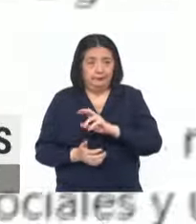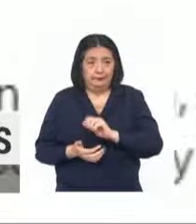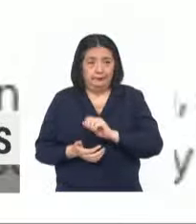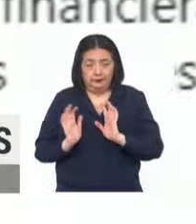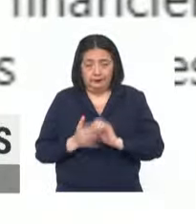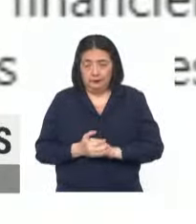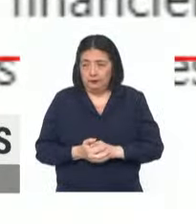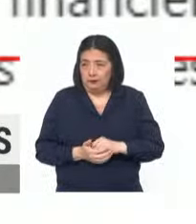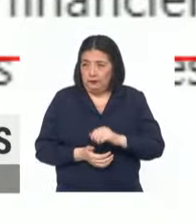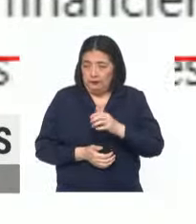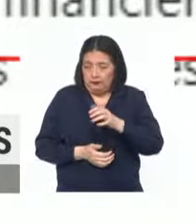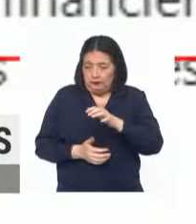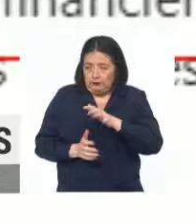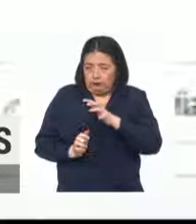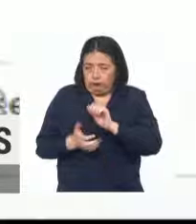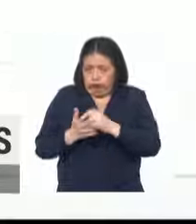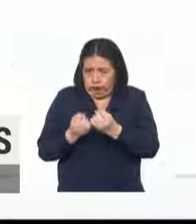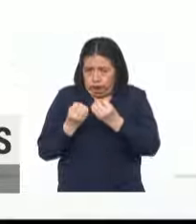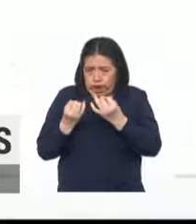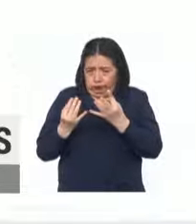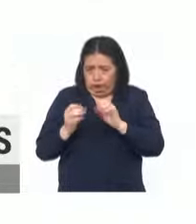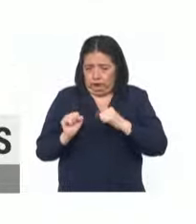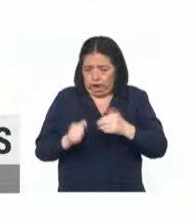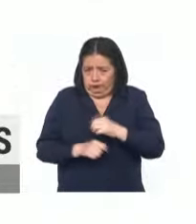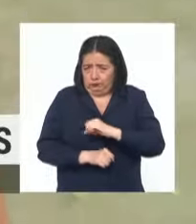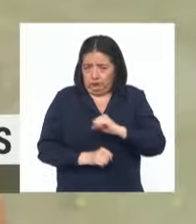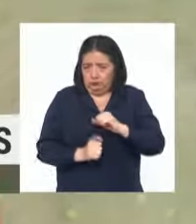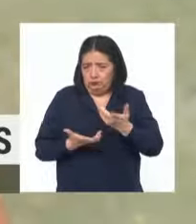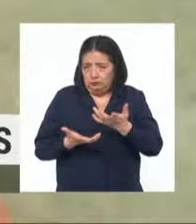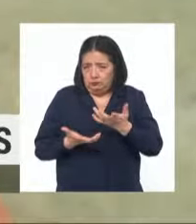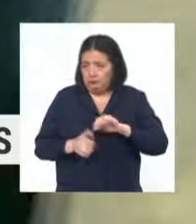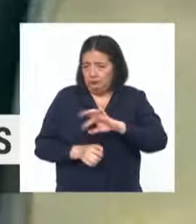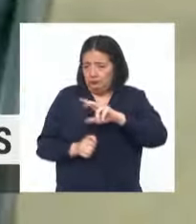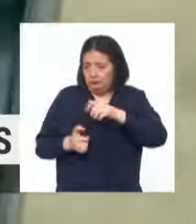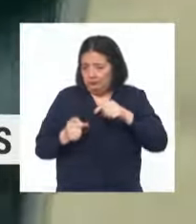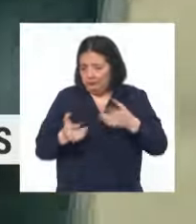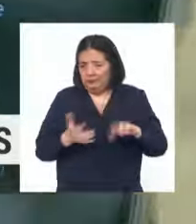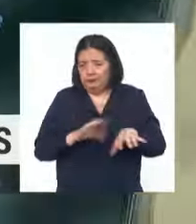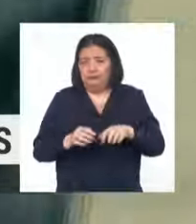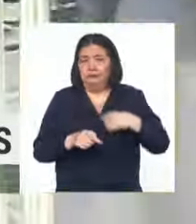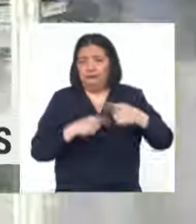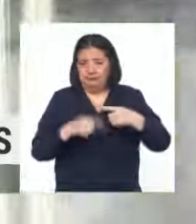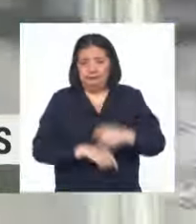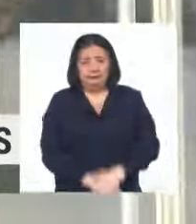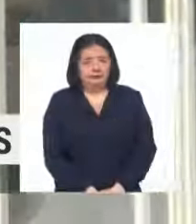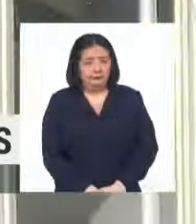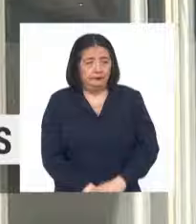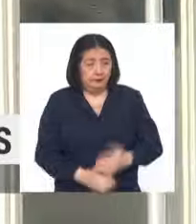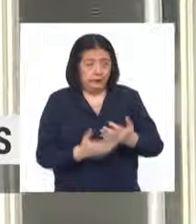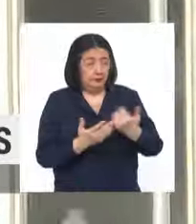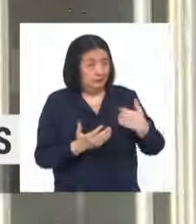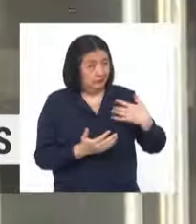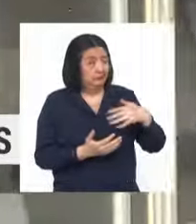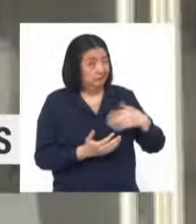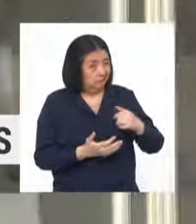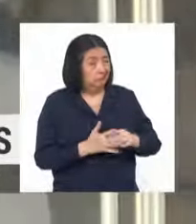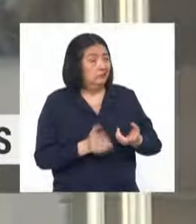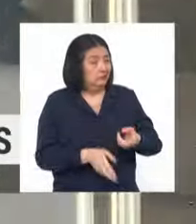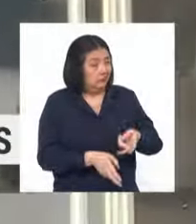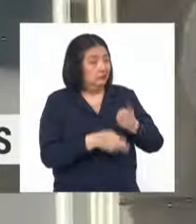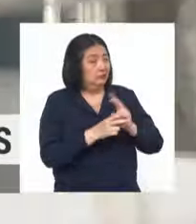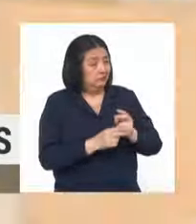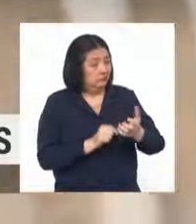es solo un estimado respecto a la cantidad de delitos de este tipo que se cometen a diario. Antes de involucrarse en algún